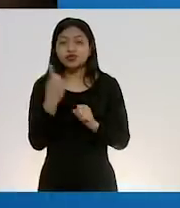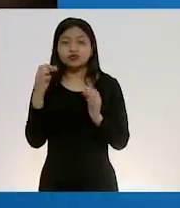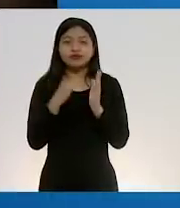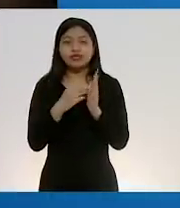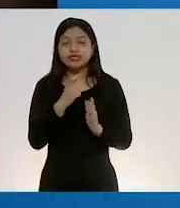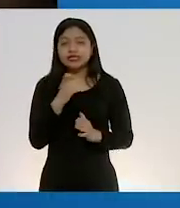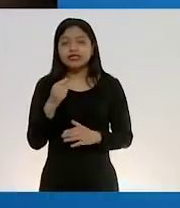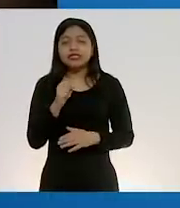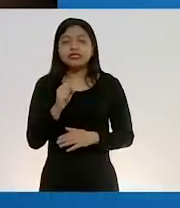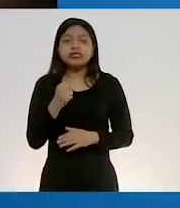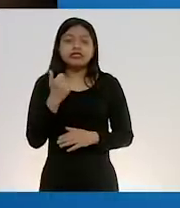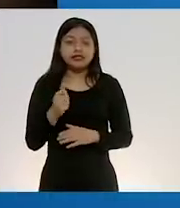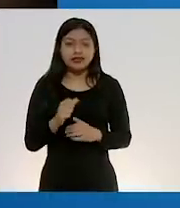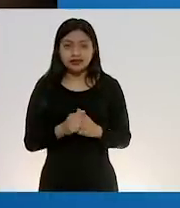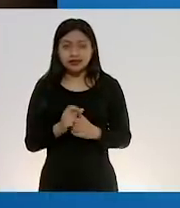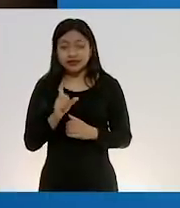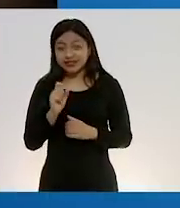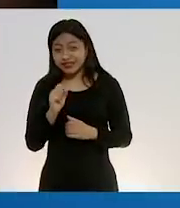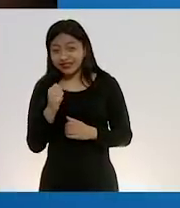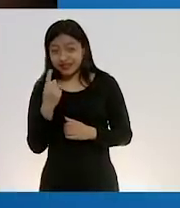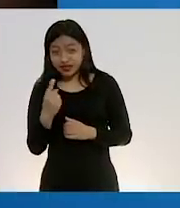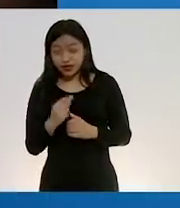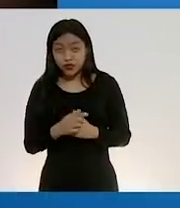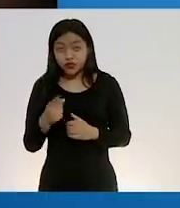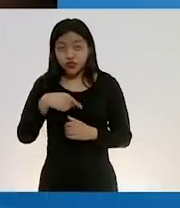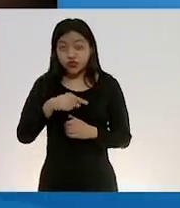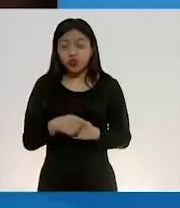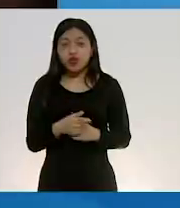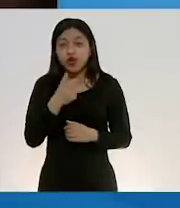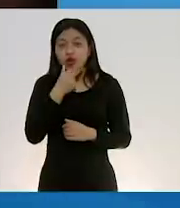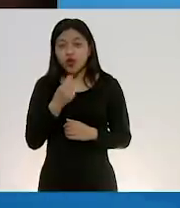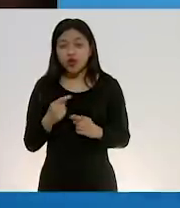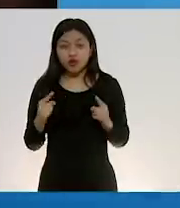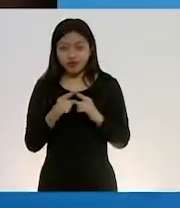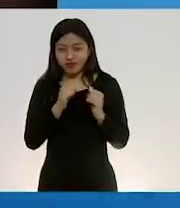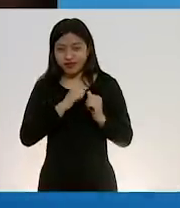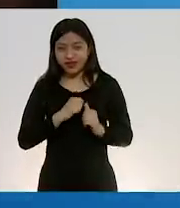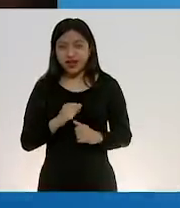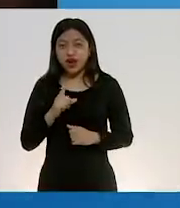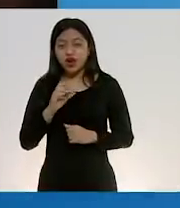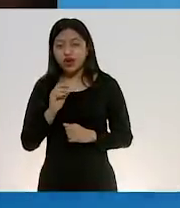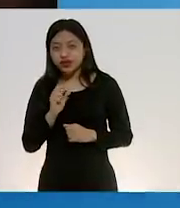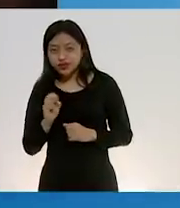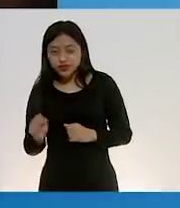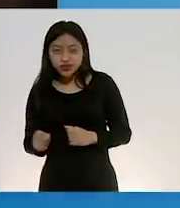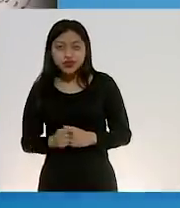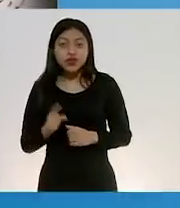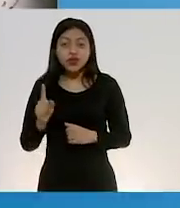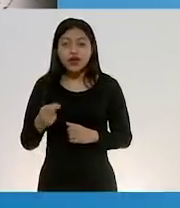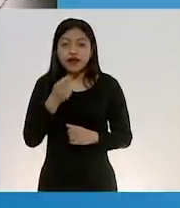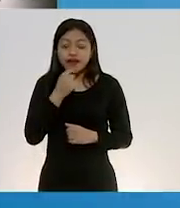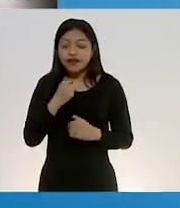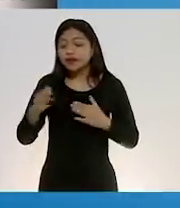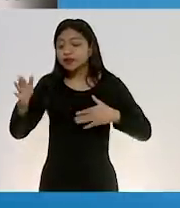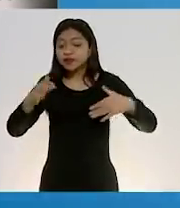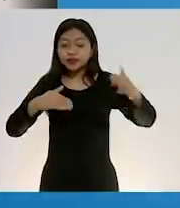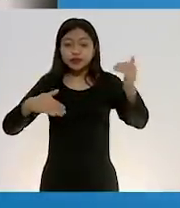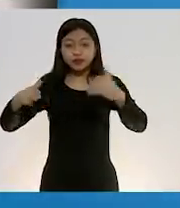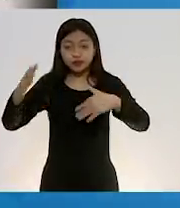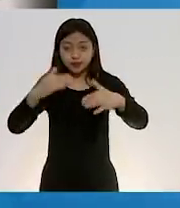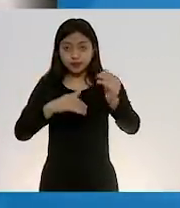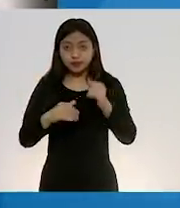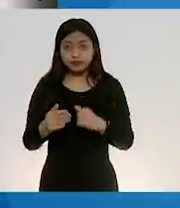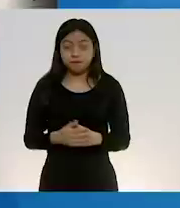y 1771, el arzobispo Francisco Antonio de Lorenzana fundó un asilo para niños expósitos y publicó